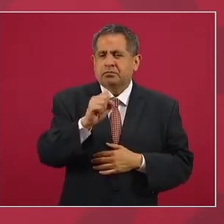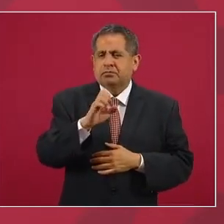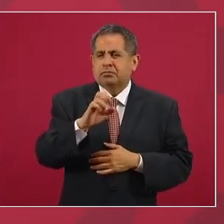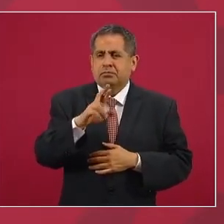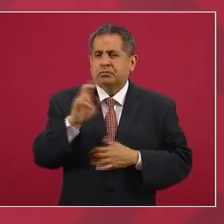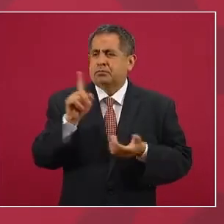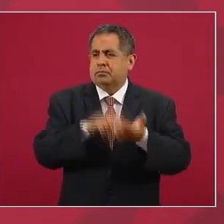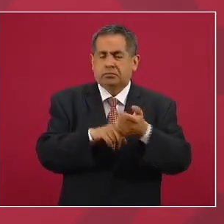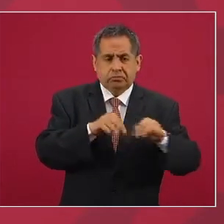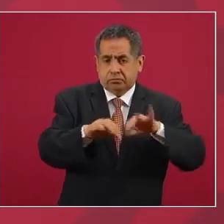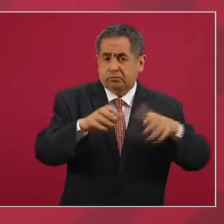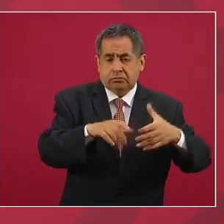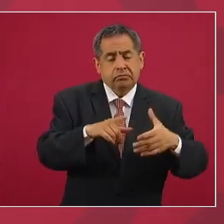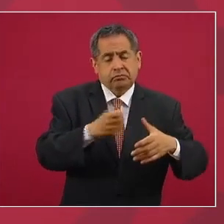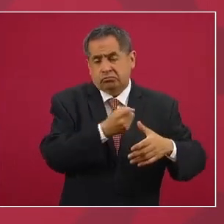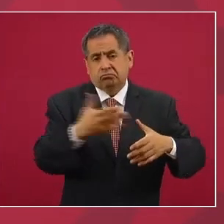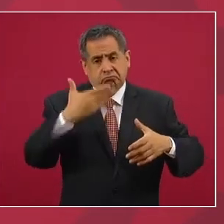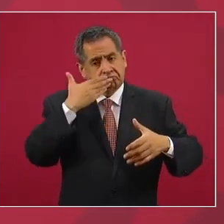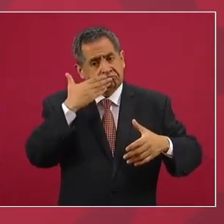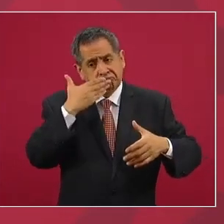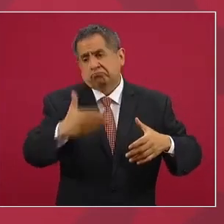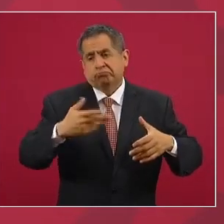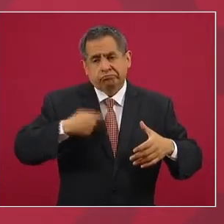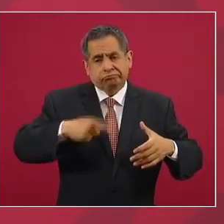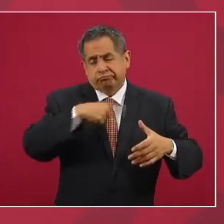en el servicio exterior de México.